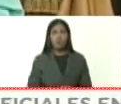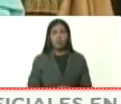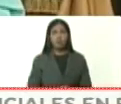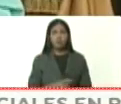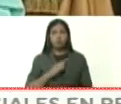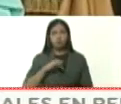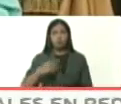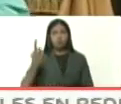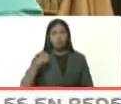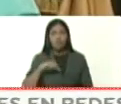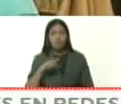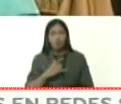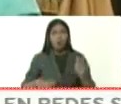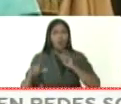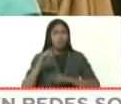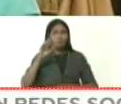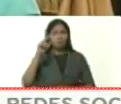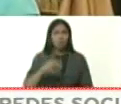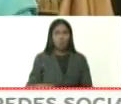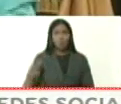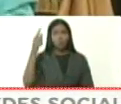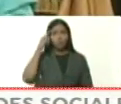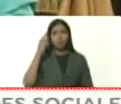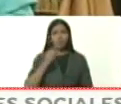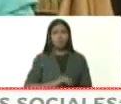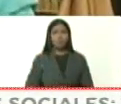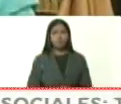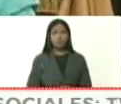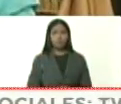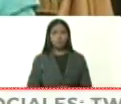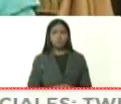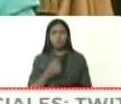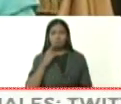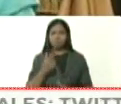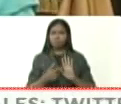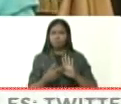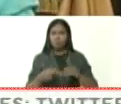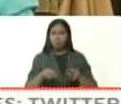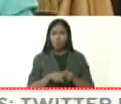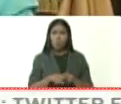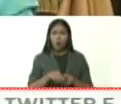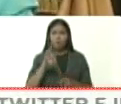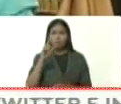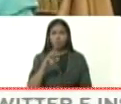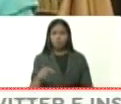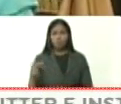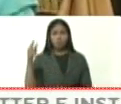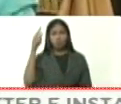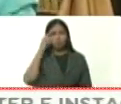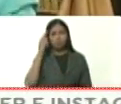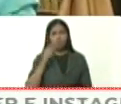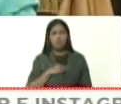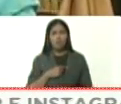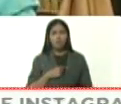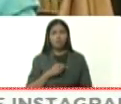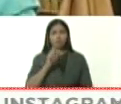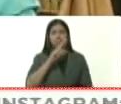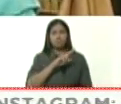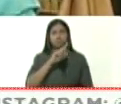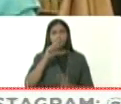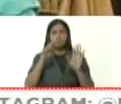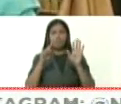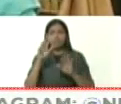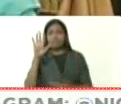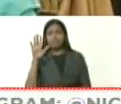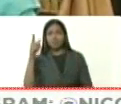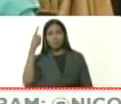ponemos en nuestra labor diaria. Es dedicarle cada día de los